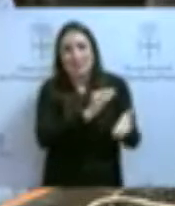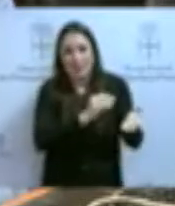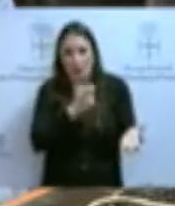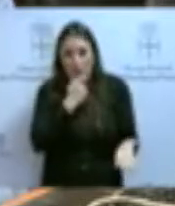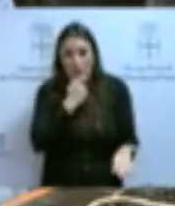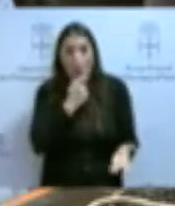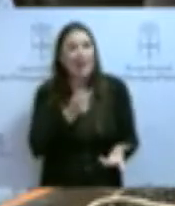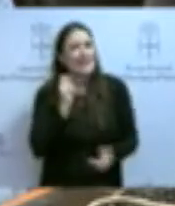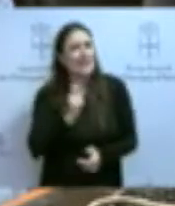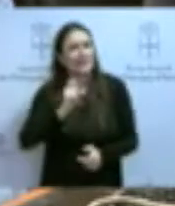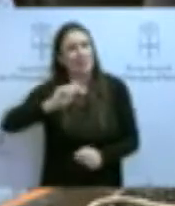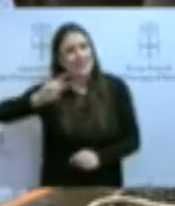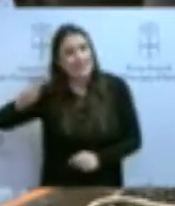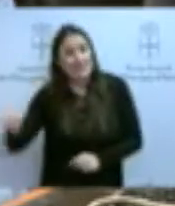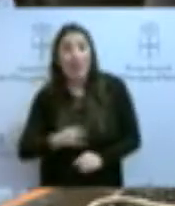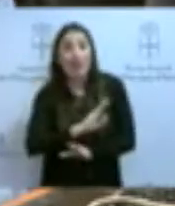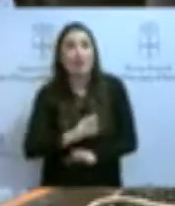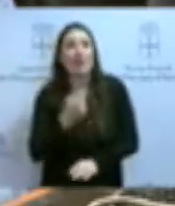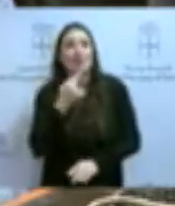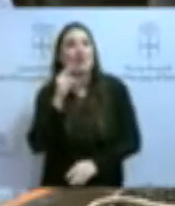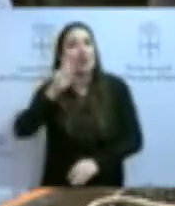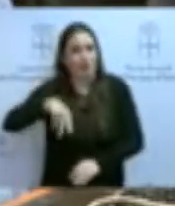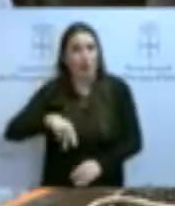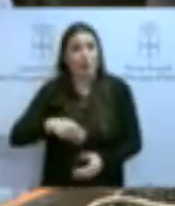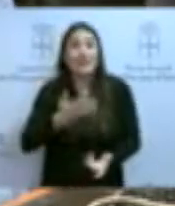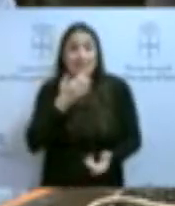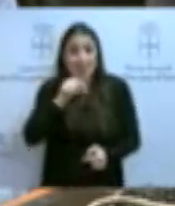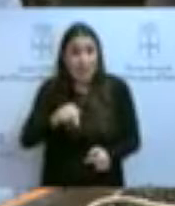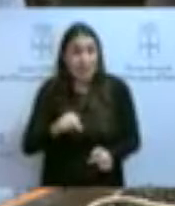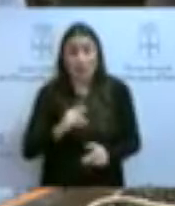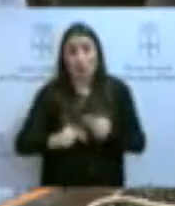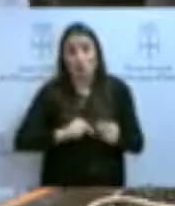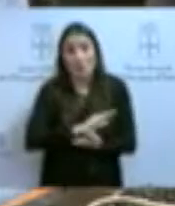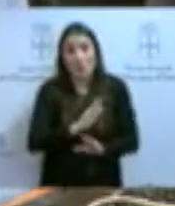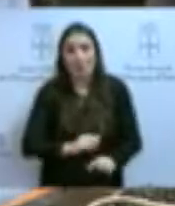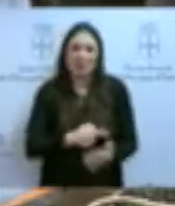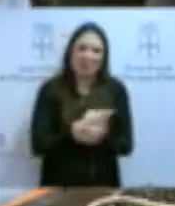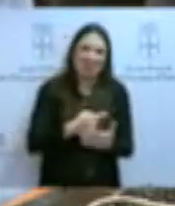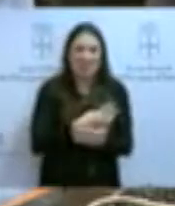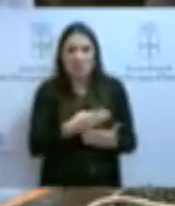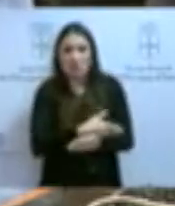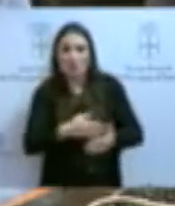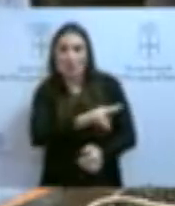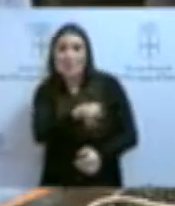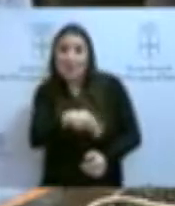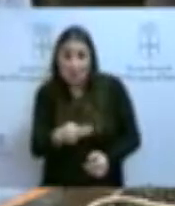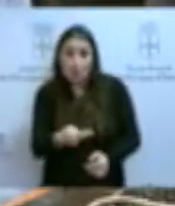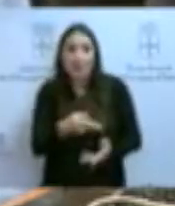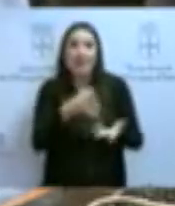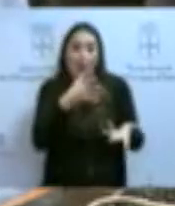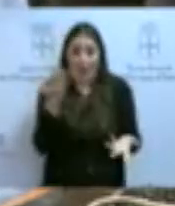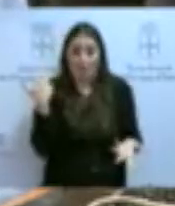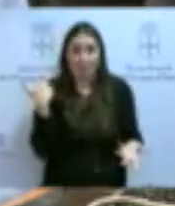Sucesivas sentencias judiciales dieron la razón a quienes defendíamos aquellos, y esta es la última de las consecuencias, esos 16-18 millones de euros que puso sobre la mesa el otro